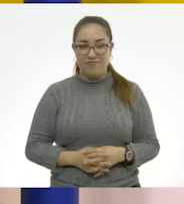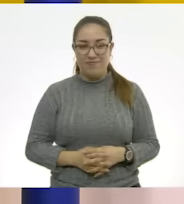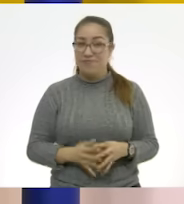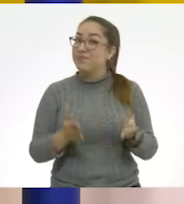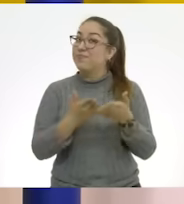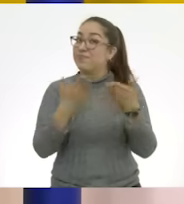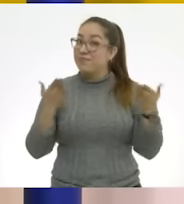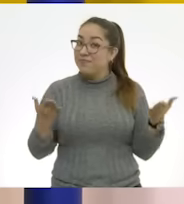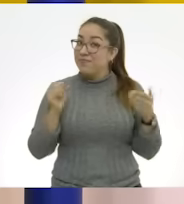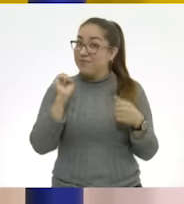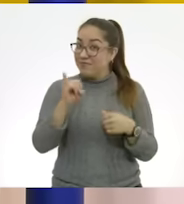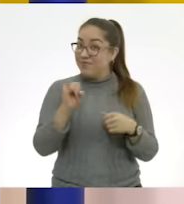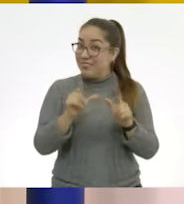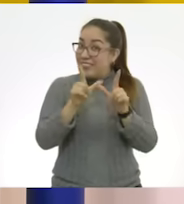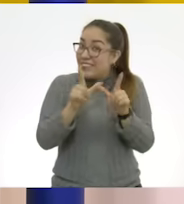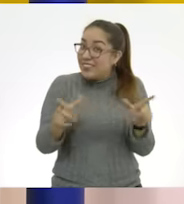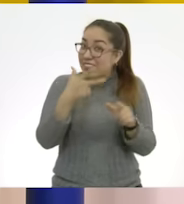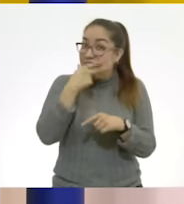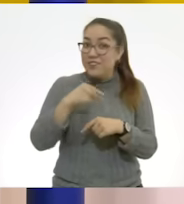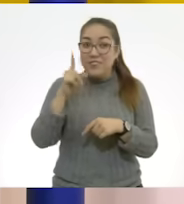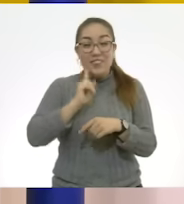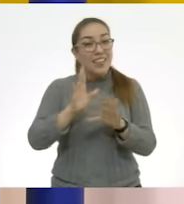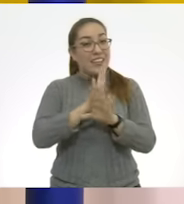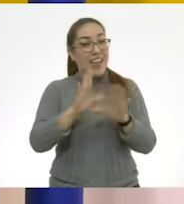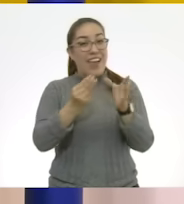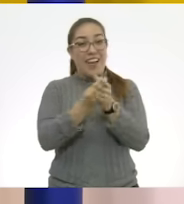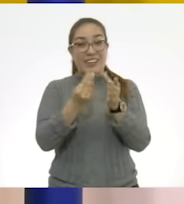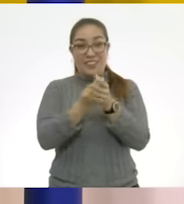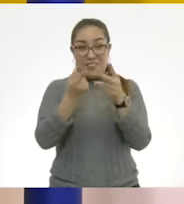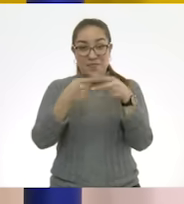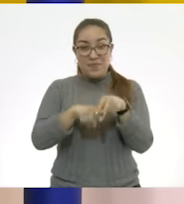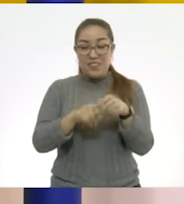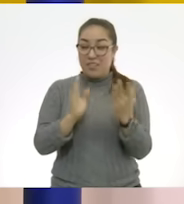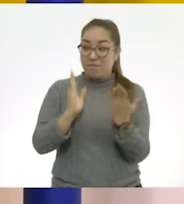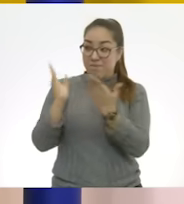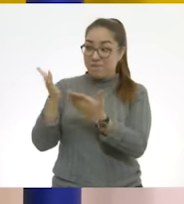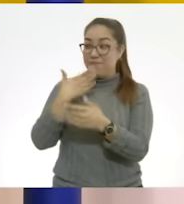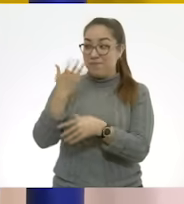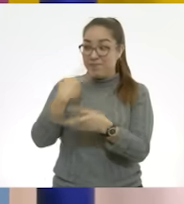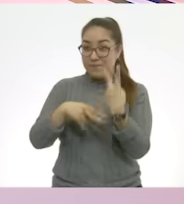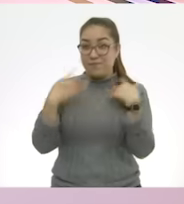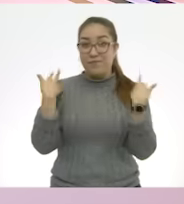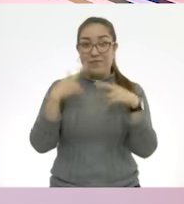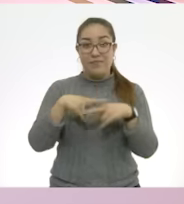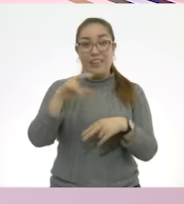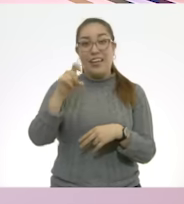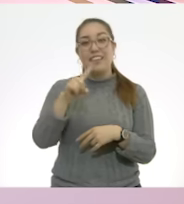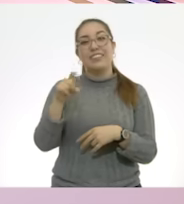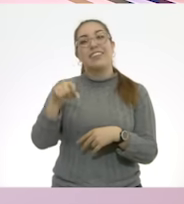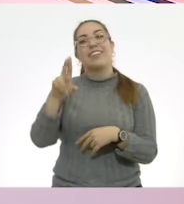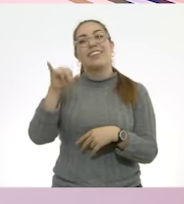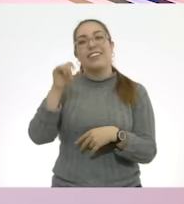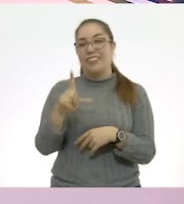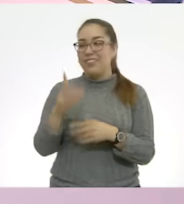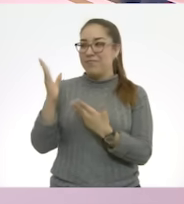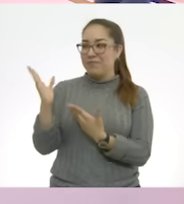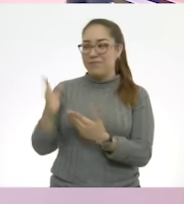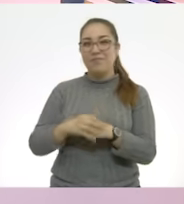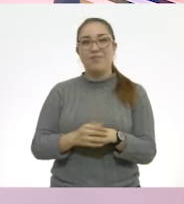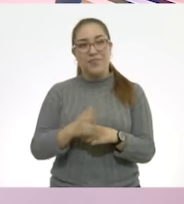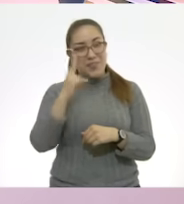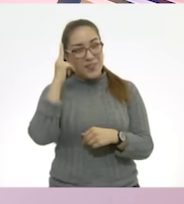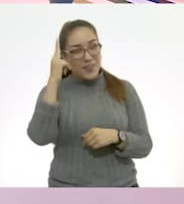Ahora sí, listas y listos para comenzar nuestra clase, vamos a darle la bienvenida al profe Ezequiel. ¡Profe Ezequiel! Hola,